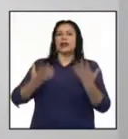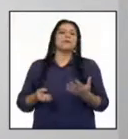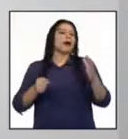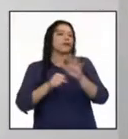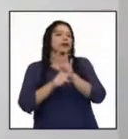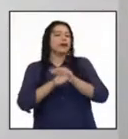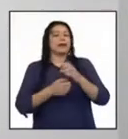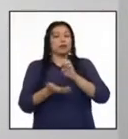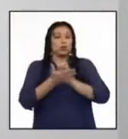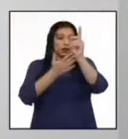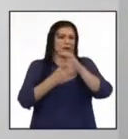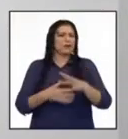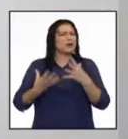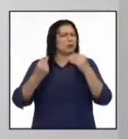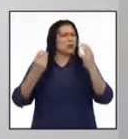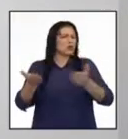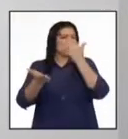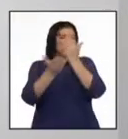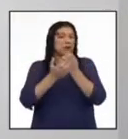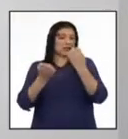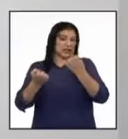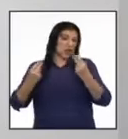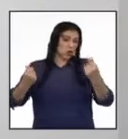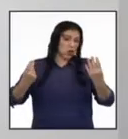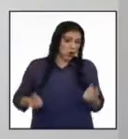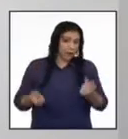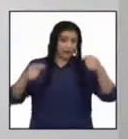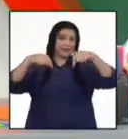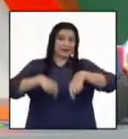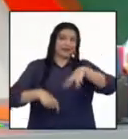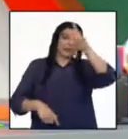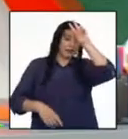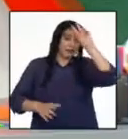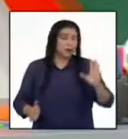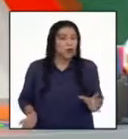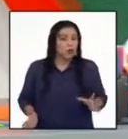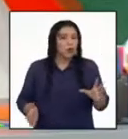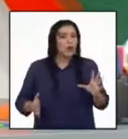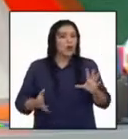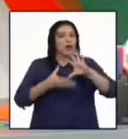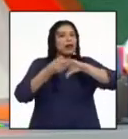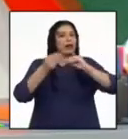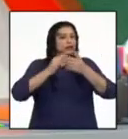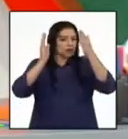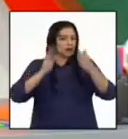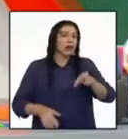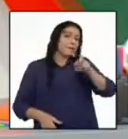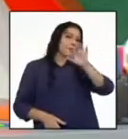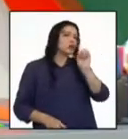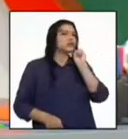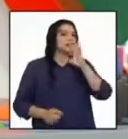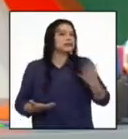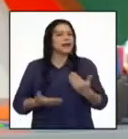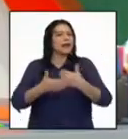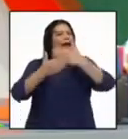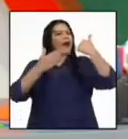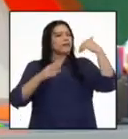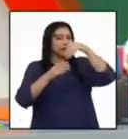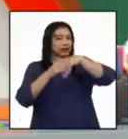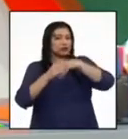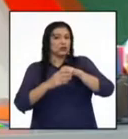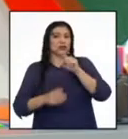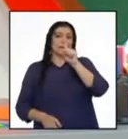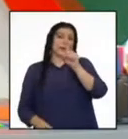las repetidas crisis económicas producidas en el país. La historiadora Poulsen señala que antes de las elecciones